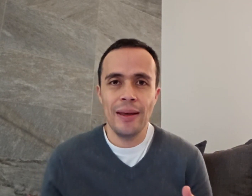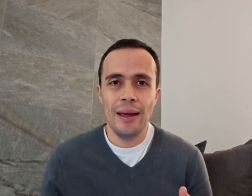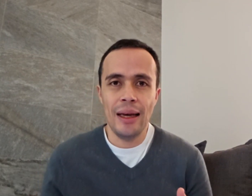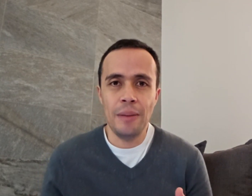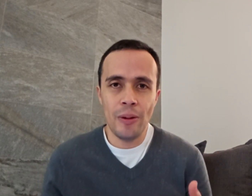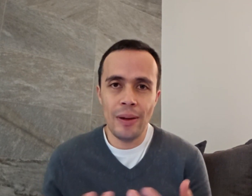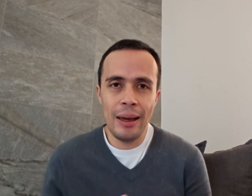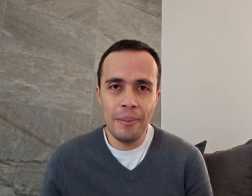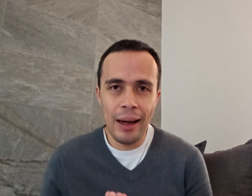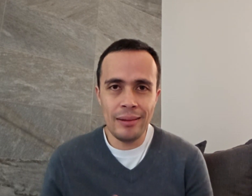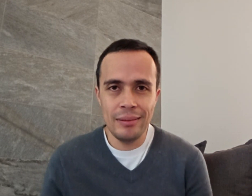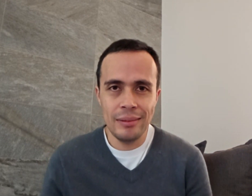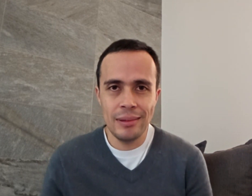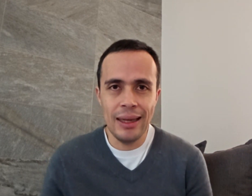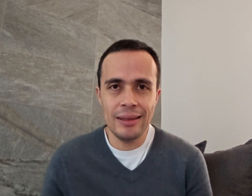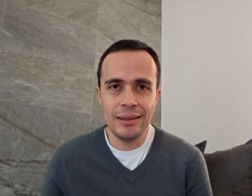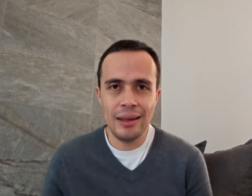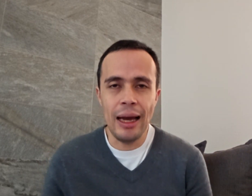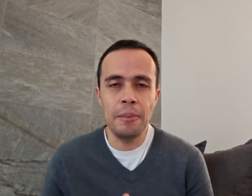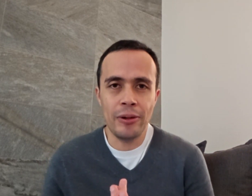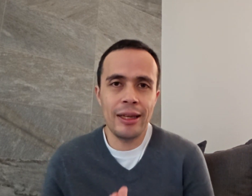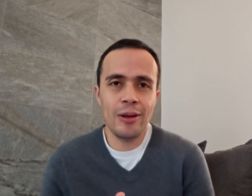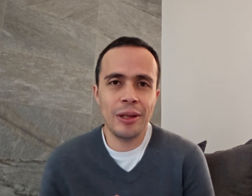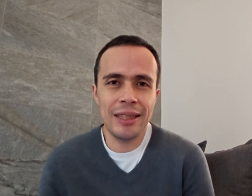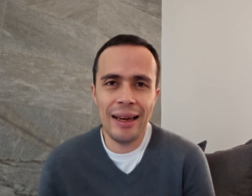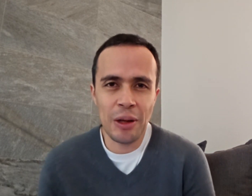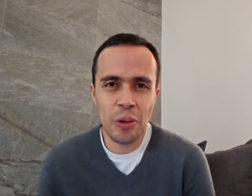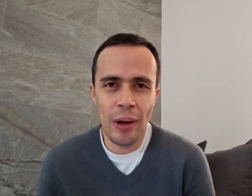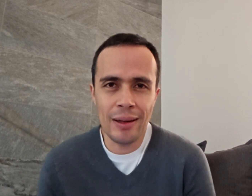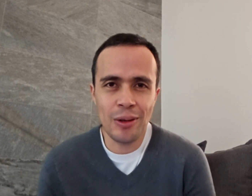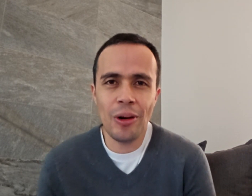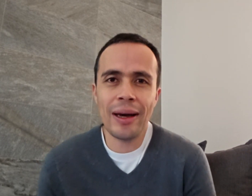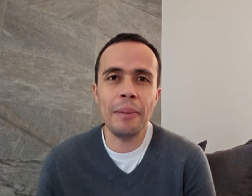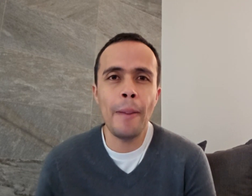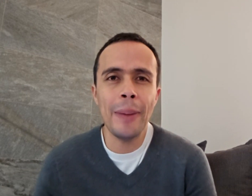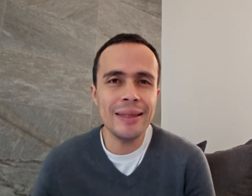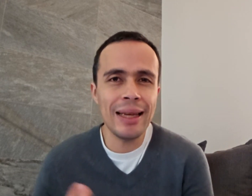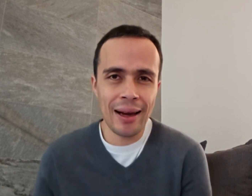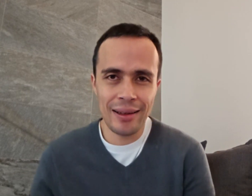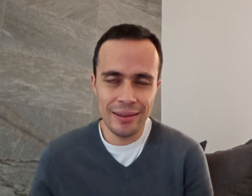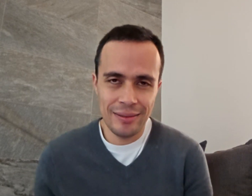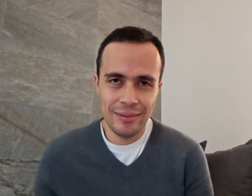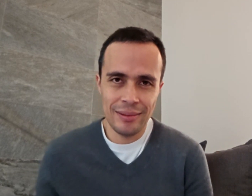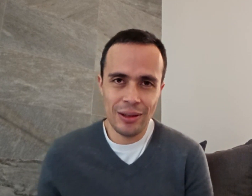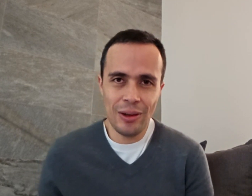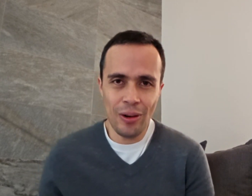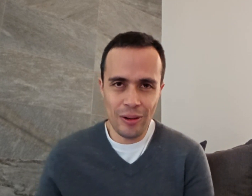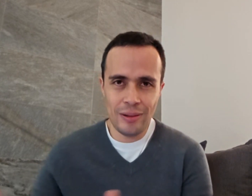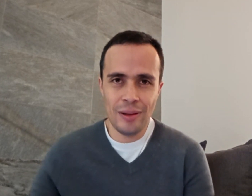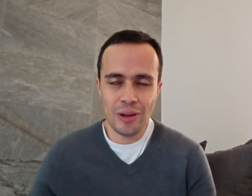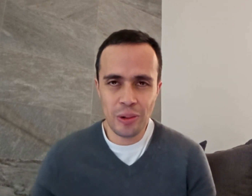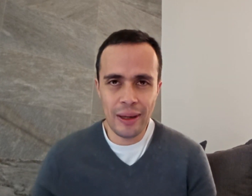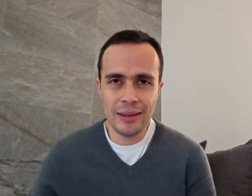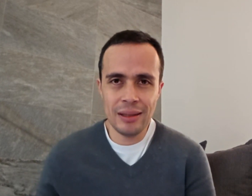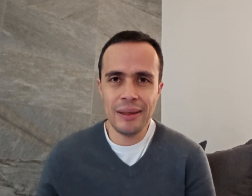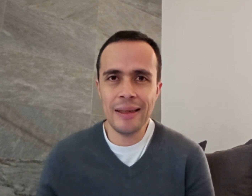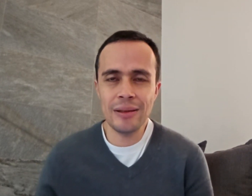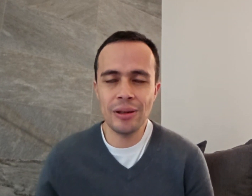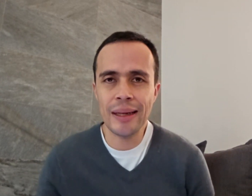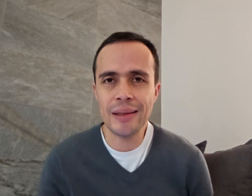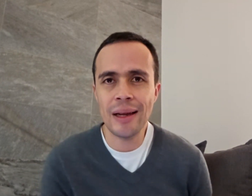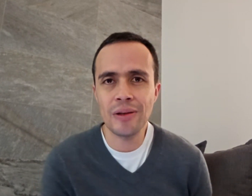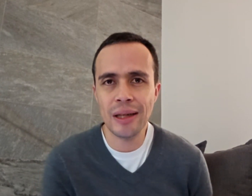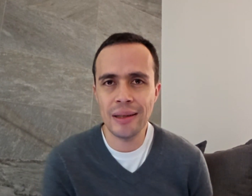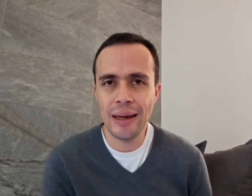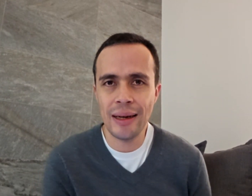dice, el problema es el Poder Judicial actual, no lo que va a pasar con los jueces,